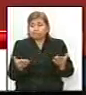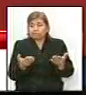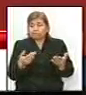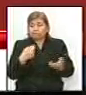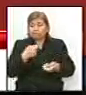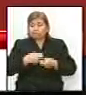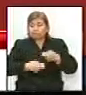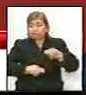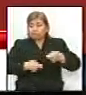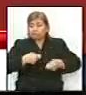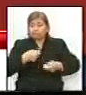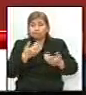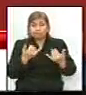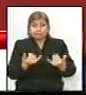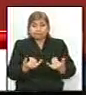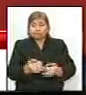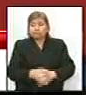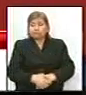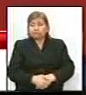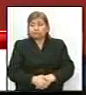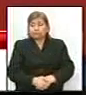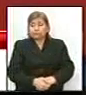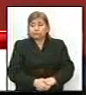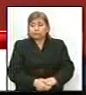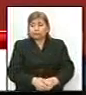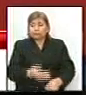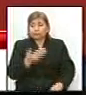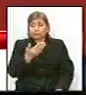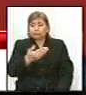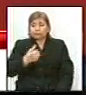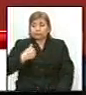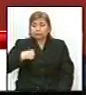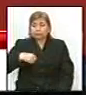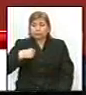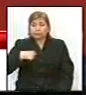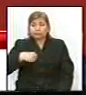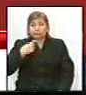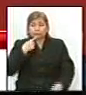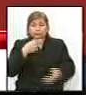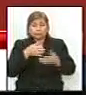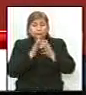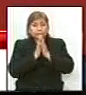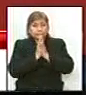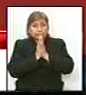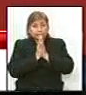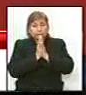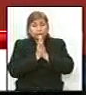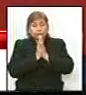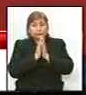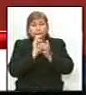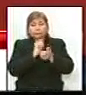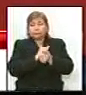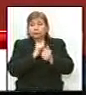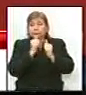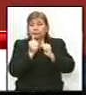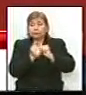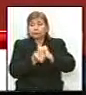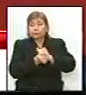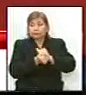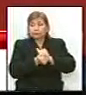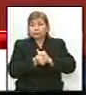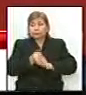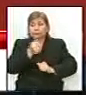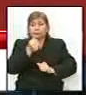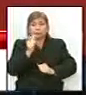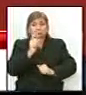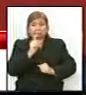Procoes está invirtiendo acá, incluso con el señor alcalde habíamos pedido que eso cambie de unidad ejecutora, no